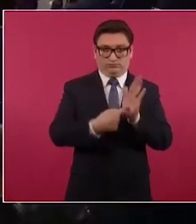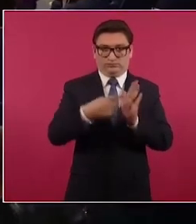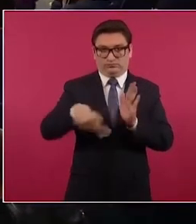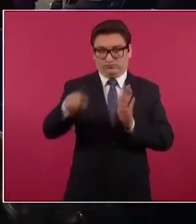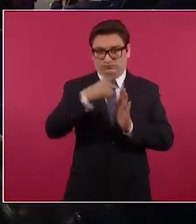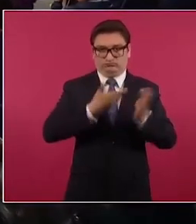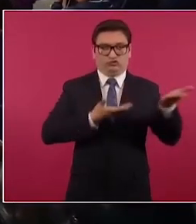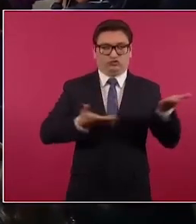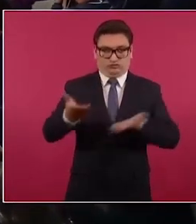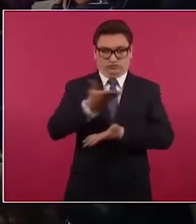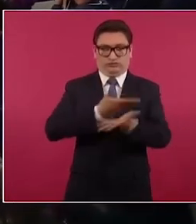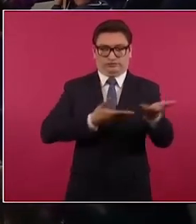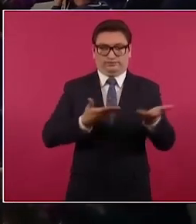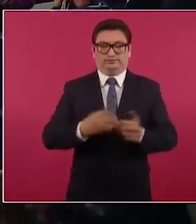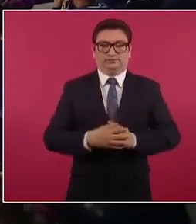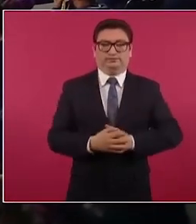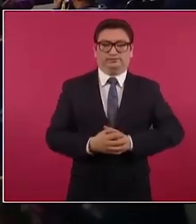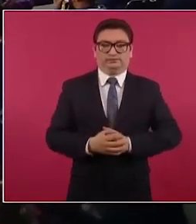porque